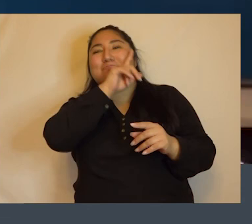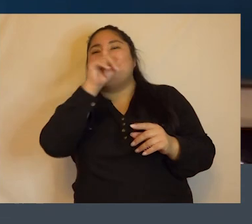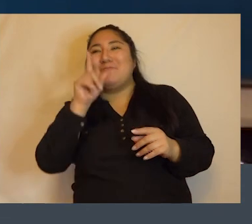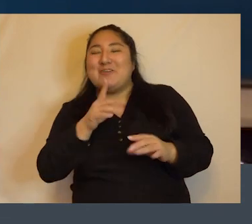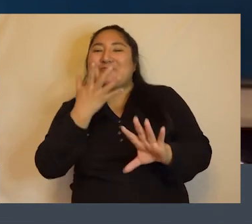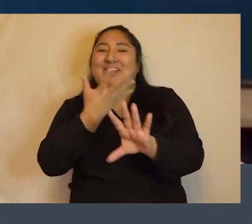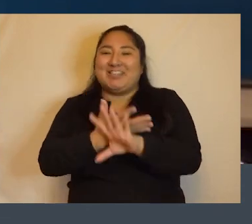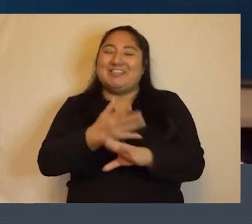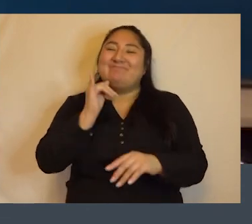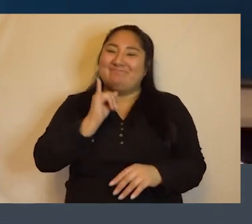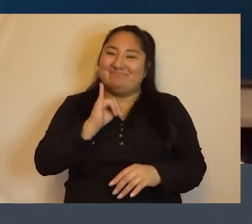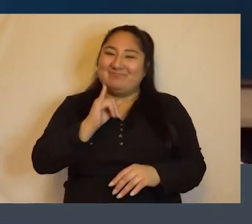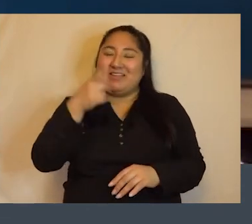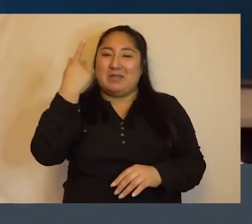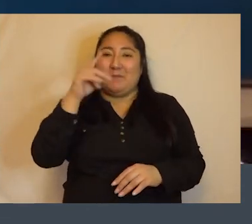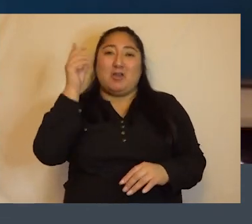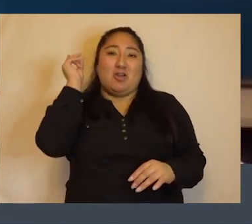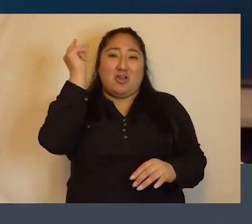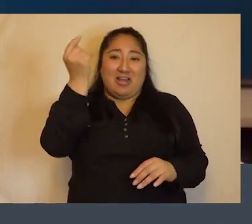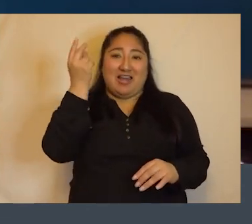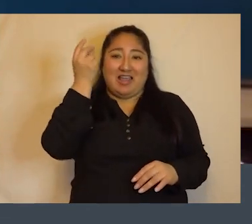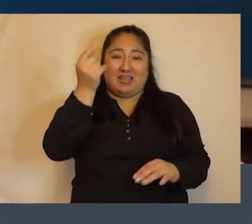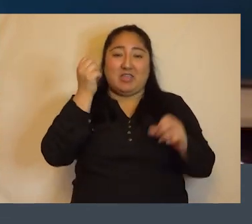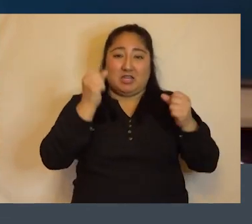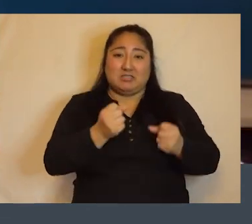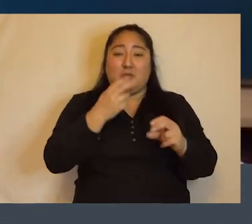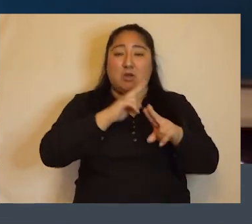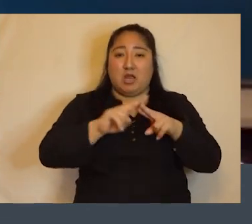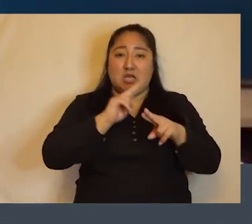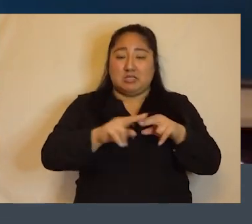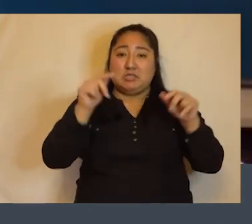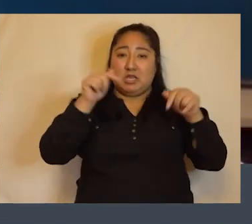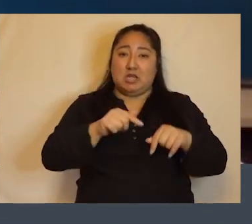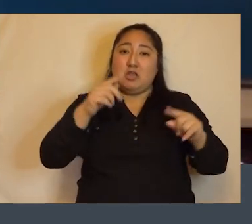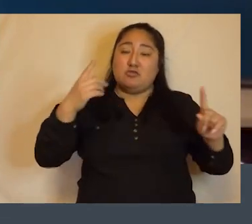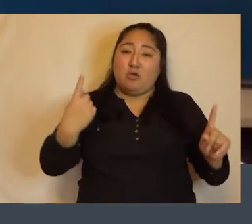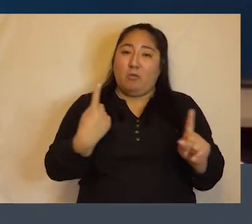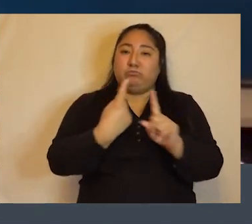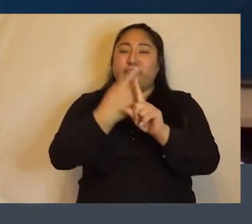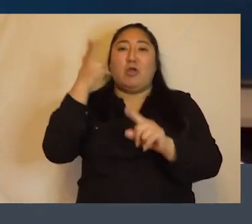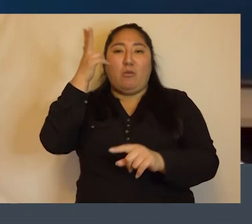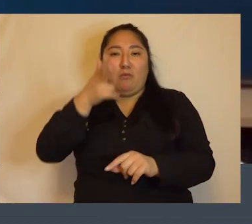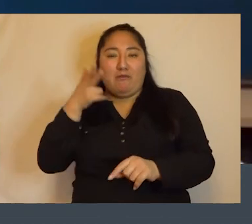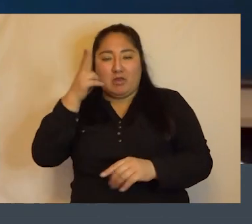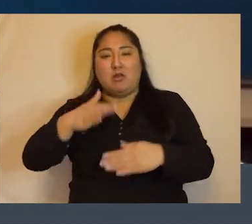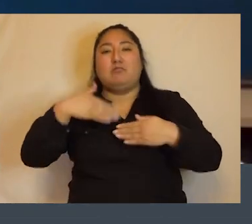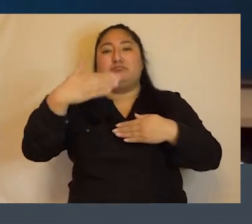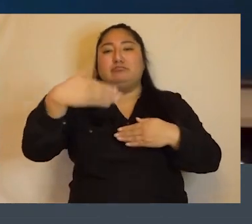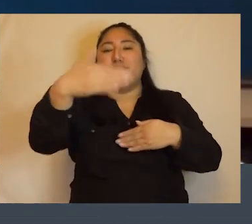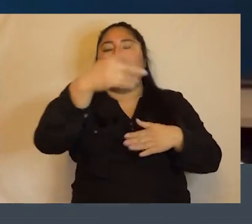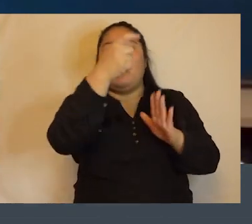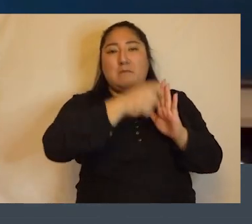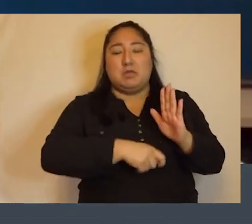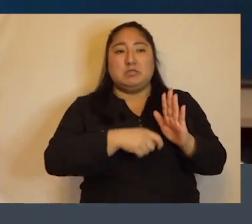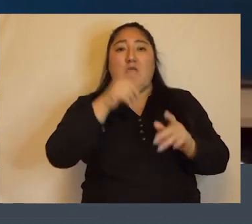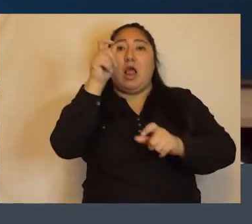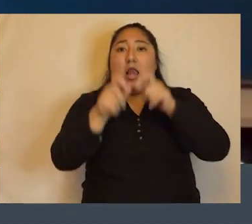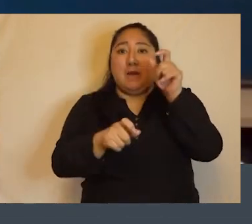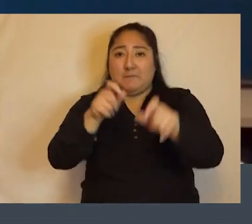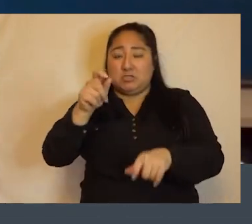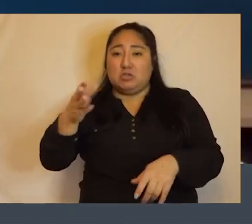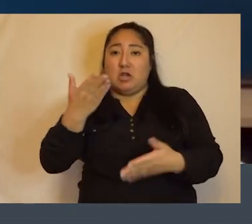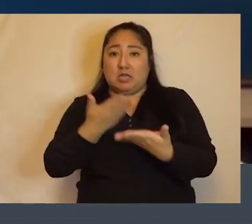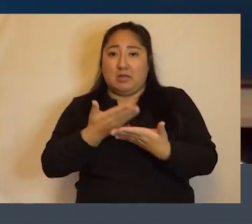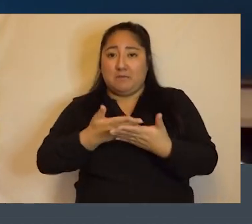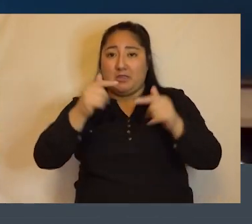que quedaron en el tintero, pero nuestra idea es que se puedan hacer más de estos encuentros posteriores en los próximos meses.